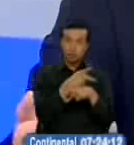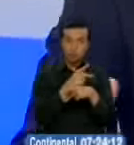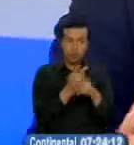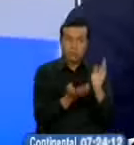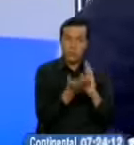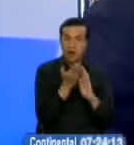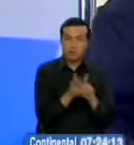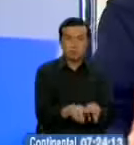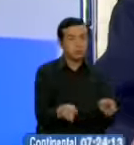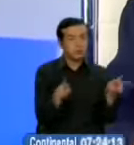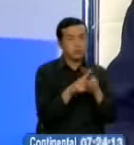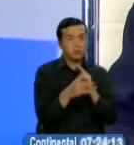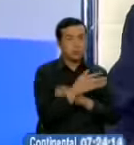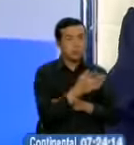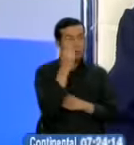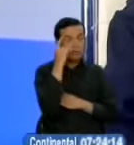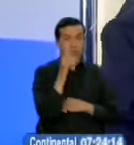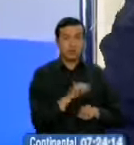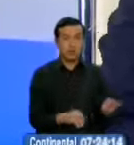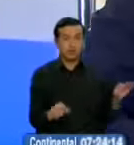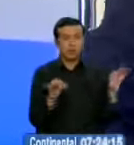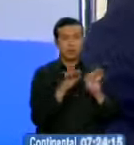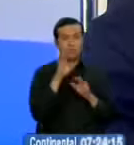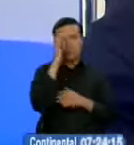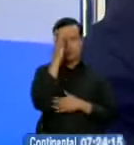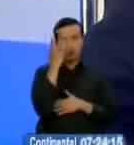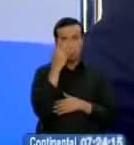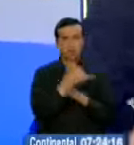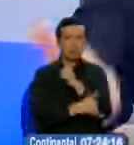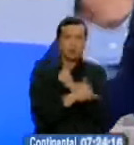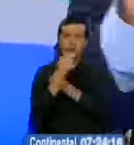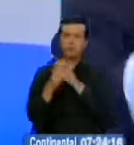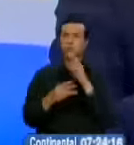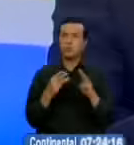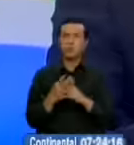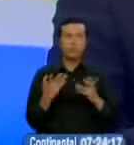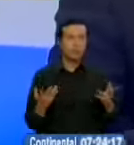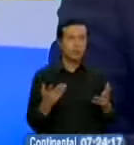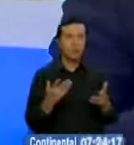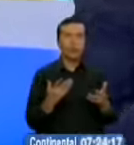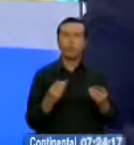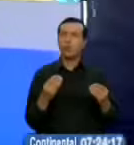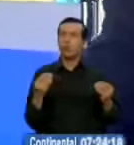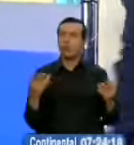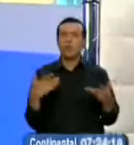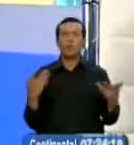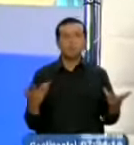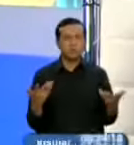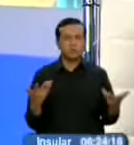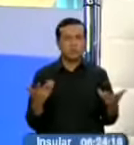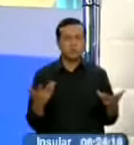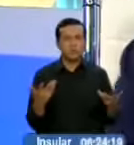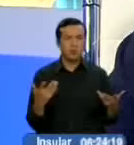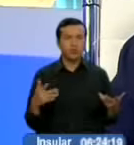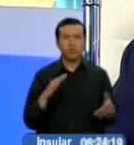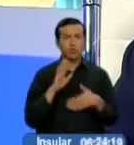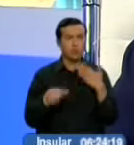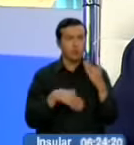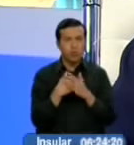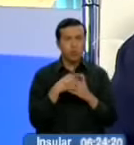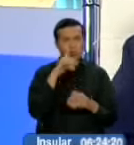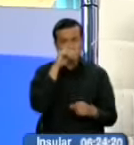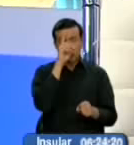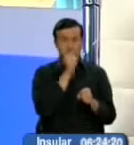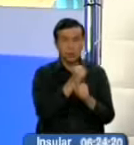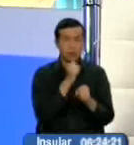valor? Porque ahí también eso es fundamental, porque en ningún país del mundo habrá la oferta suficiente para absorber la demanda laboral. Es